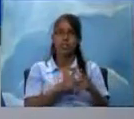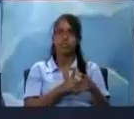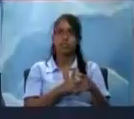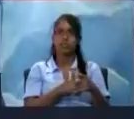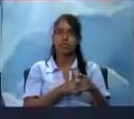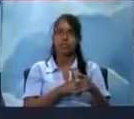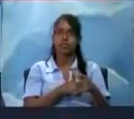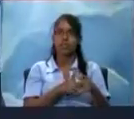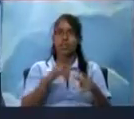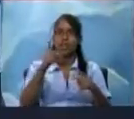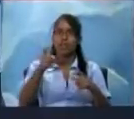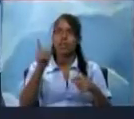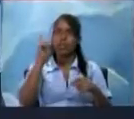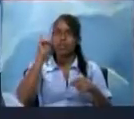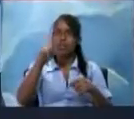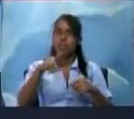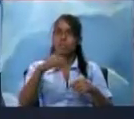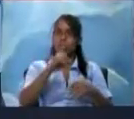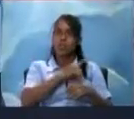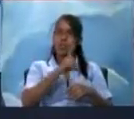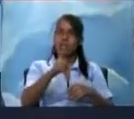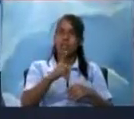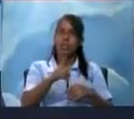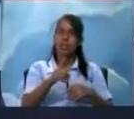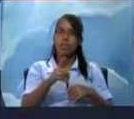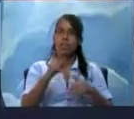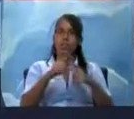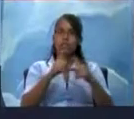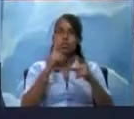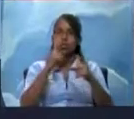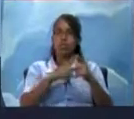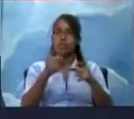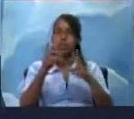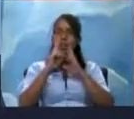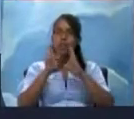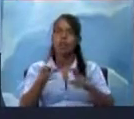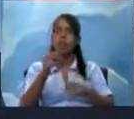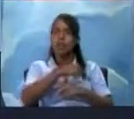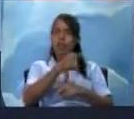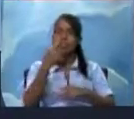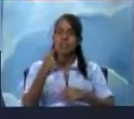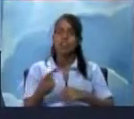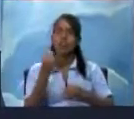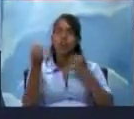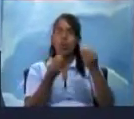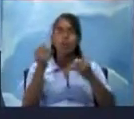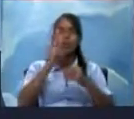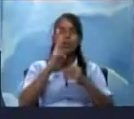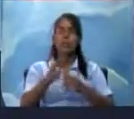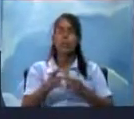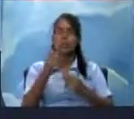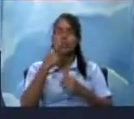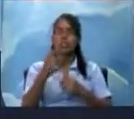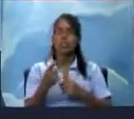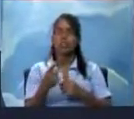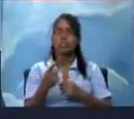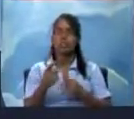Entonces también los de la izquierda, esos son ellos, le responderán diciendo: ¿cómo le van a